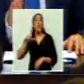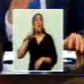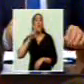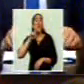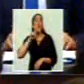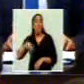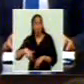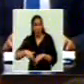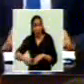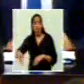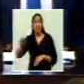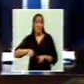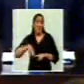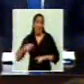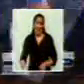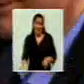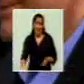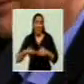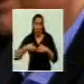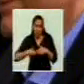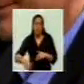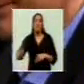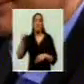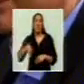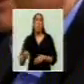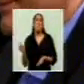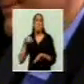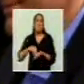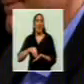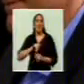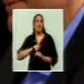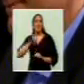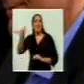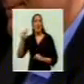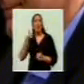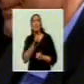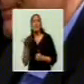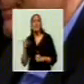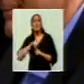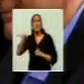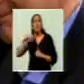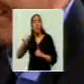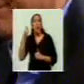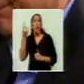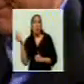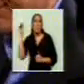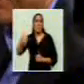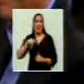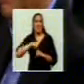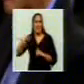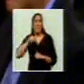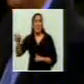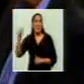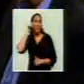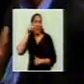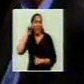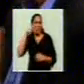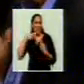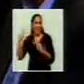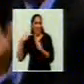del mes de julio, mañana mismo, un vuelo más a nuestra querida ciudad de Mar del Plata, en la que hoy,